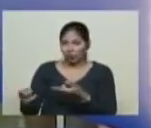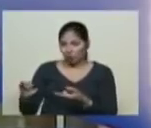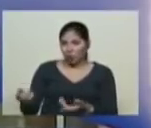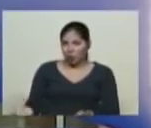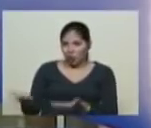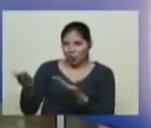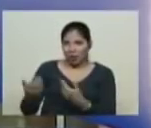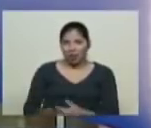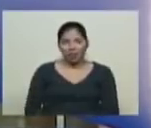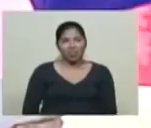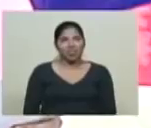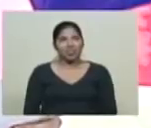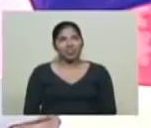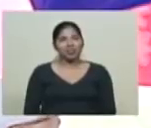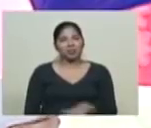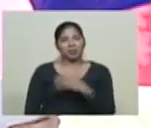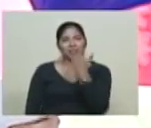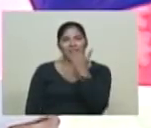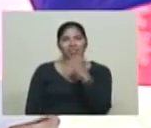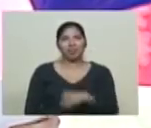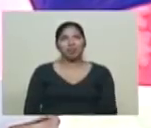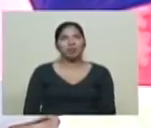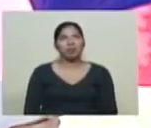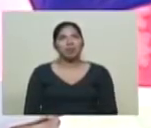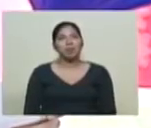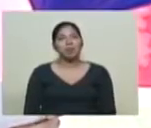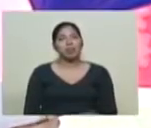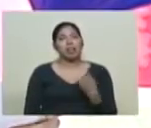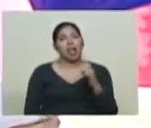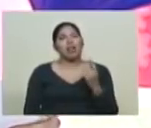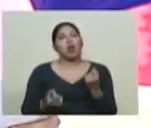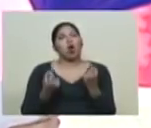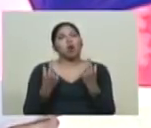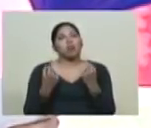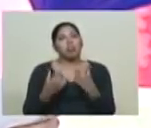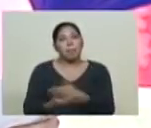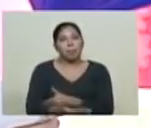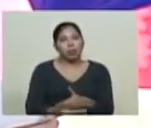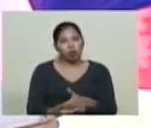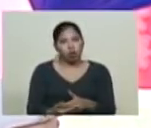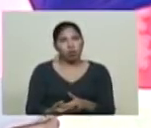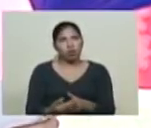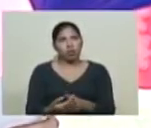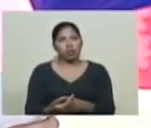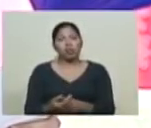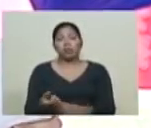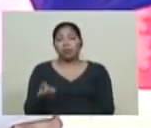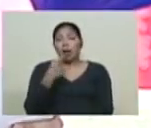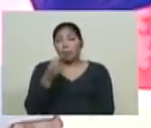dicen? Tenemos un poco más de 11 millones de unidades de medicamentos que nos dan